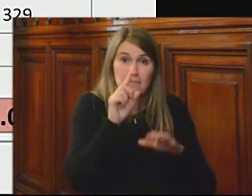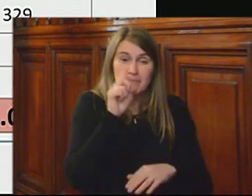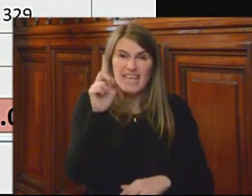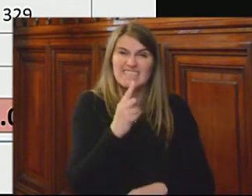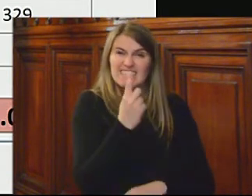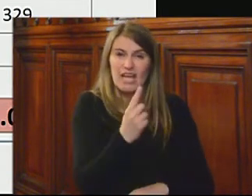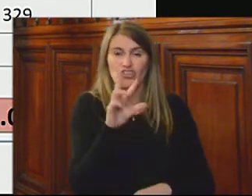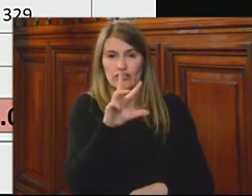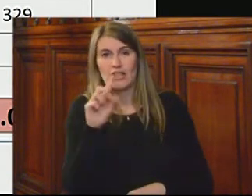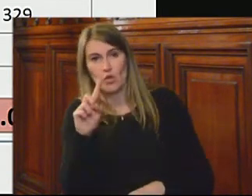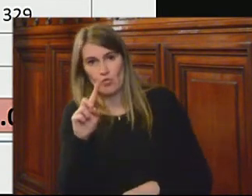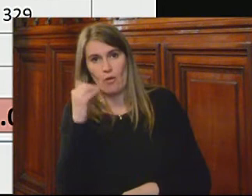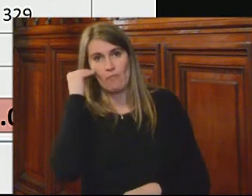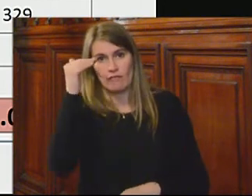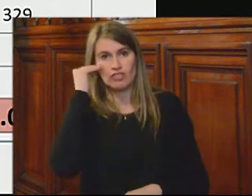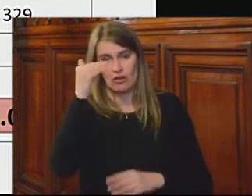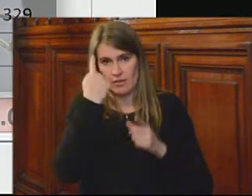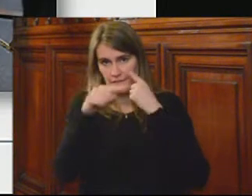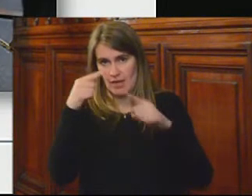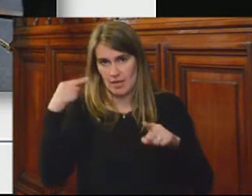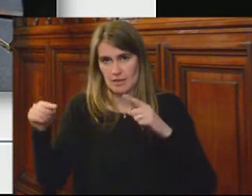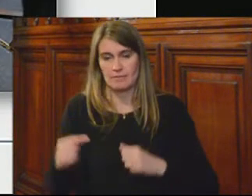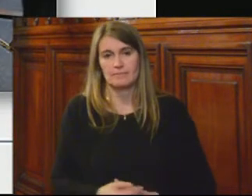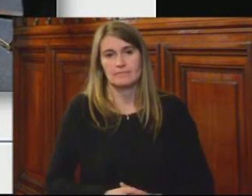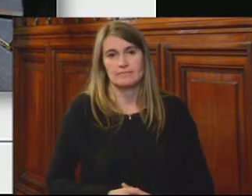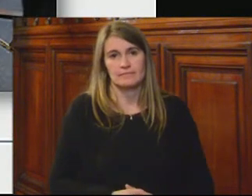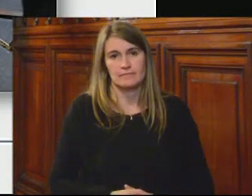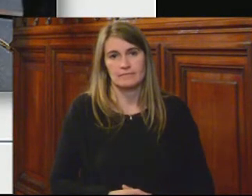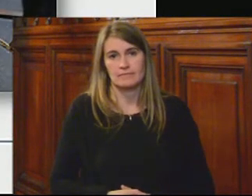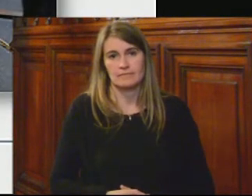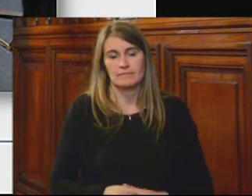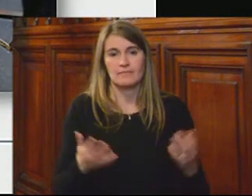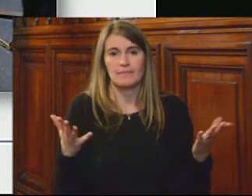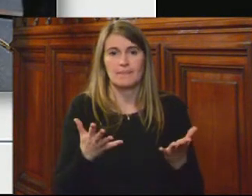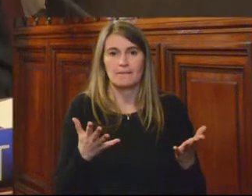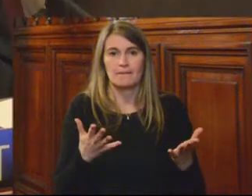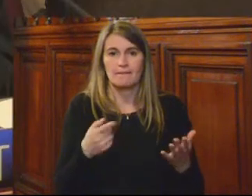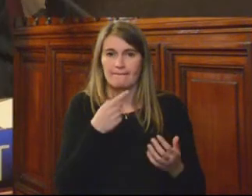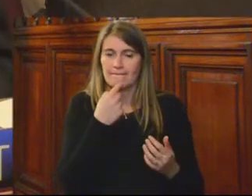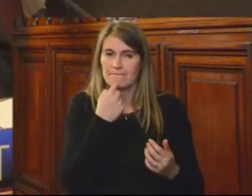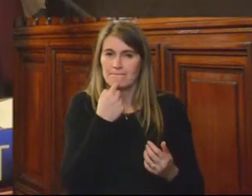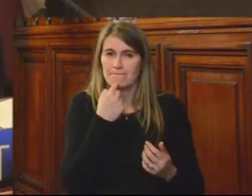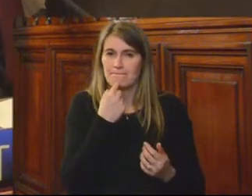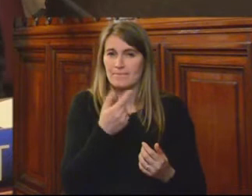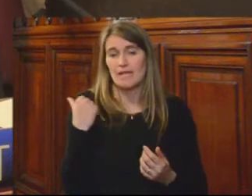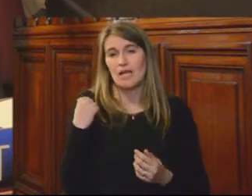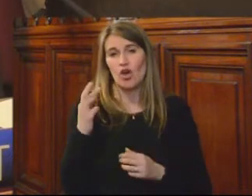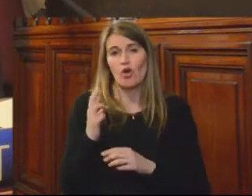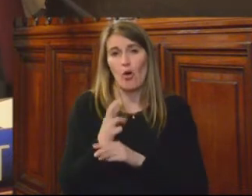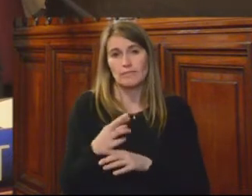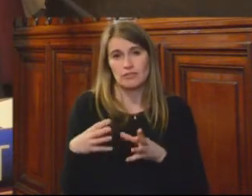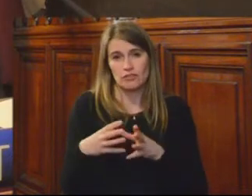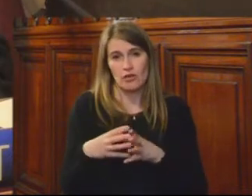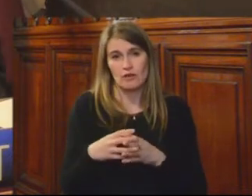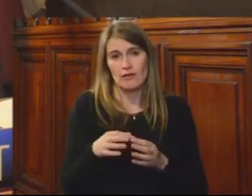6.131 docentes en nuestro país. Adelante. Ahora, presidente, comisionados, no podemos hablar de una audiencia